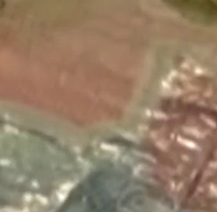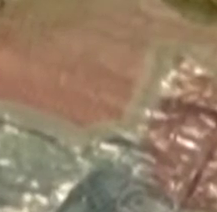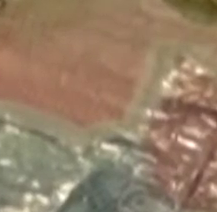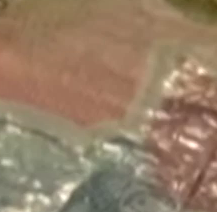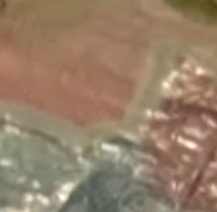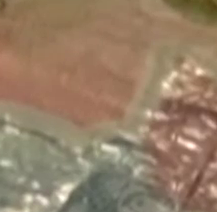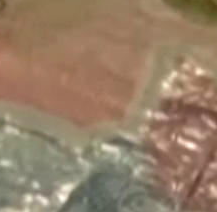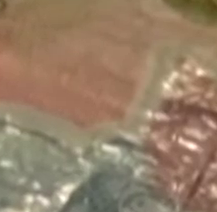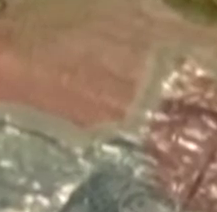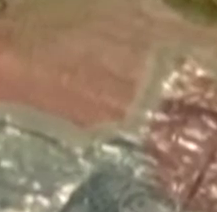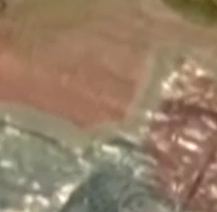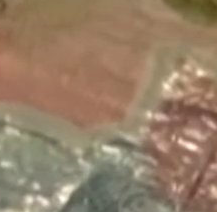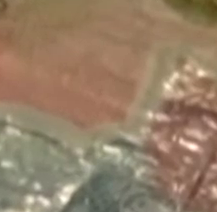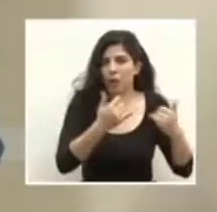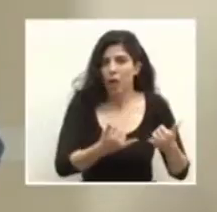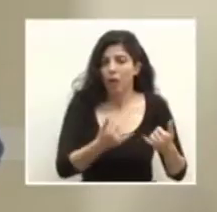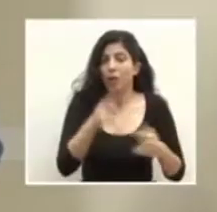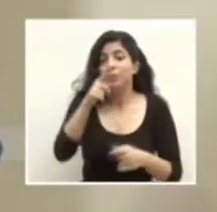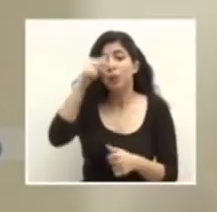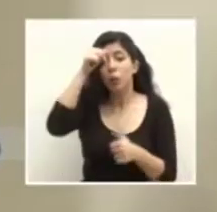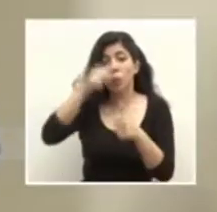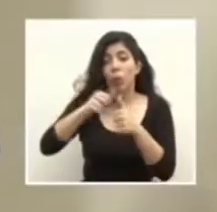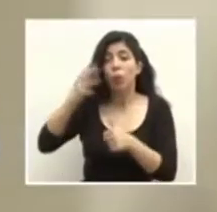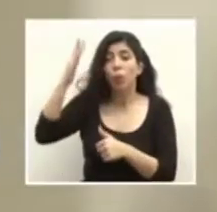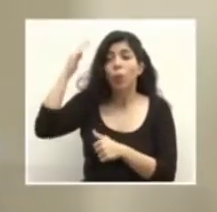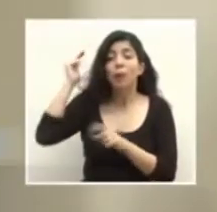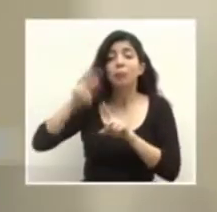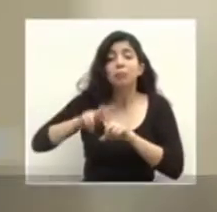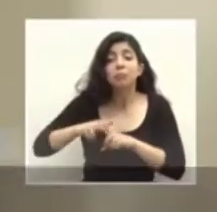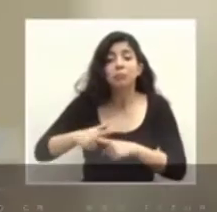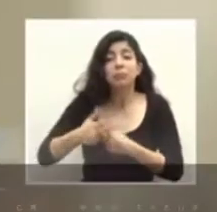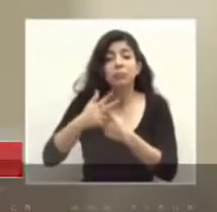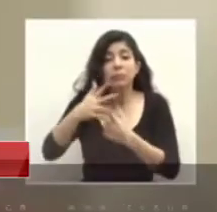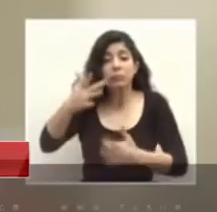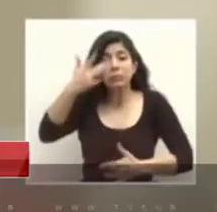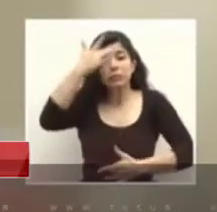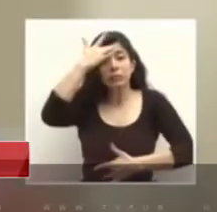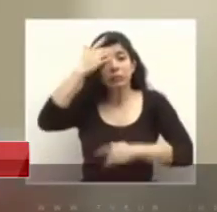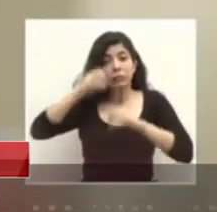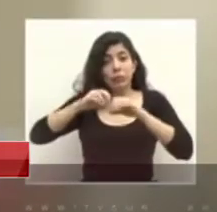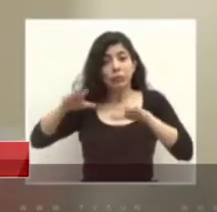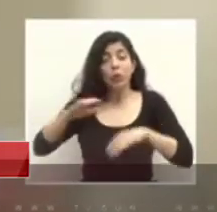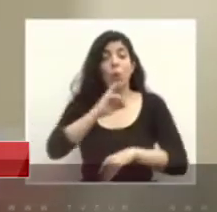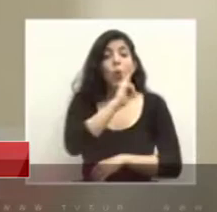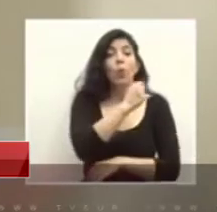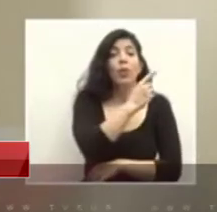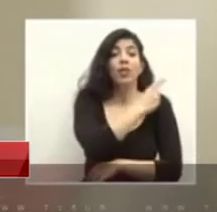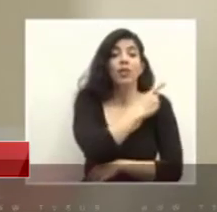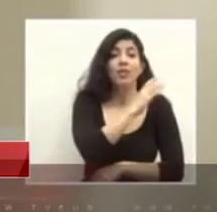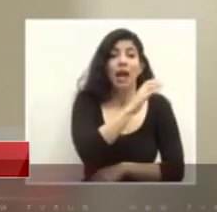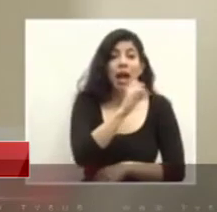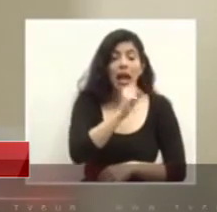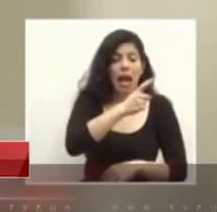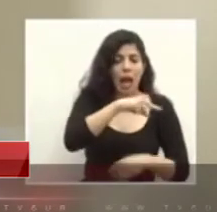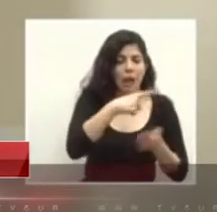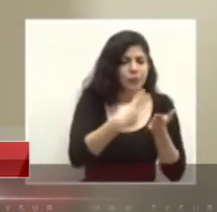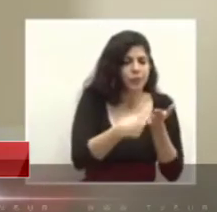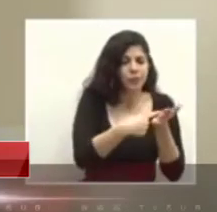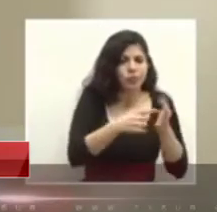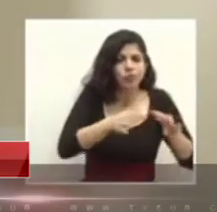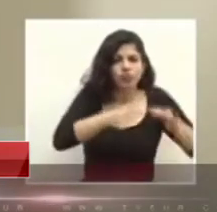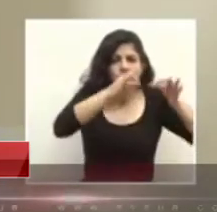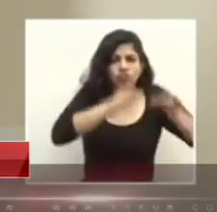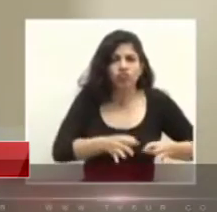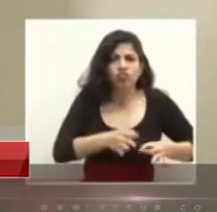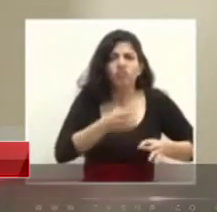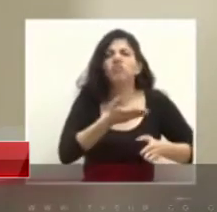institucionales. Recordemos que al puro inicio de esta pandemia, la Junta Directiva de la Caja había tomado una decisión